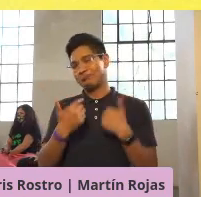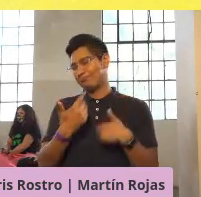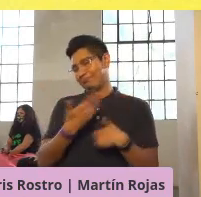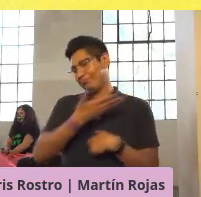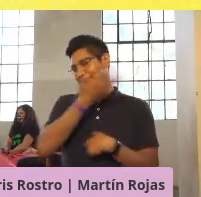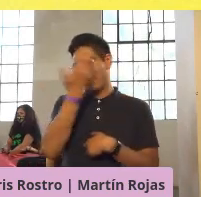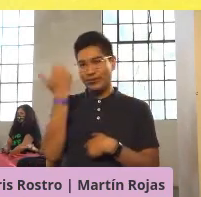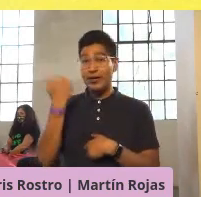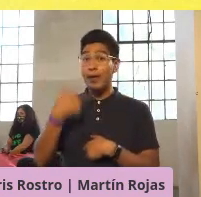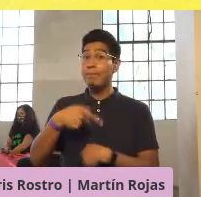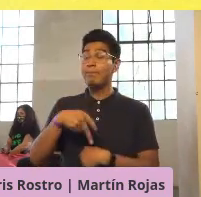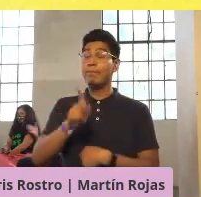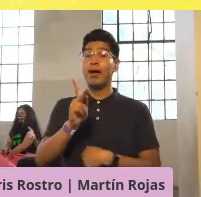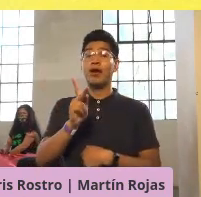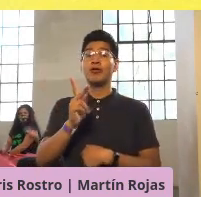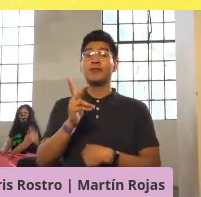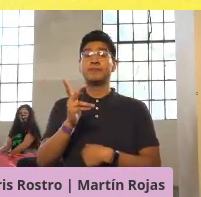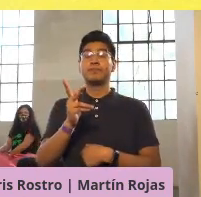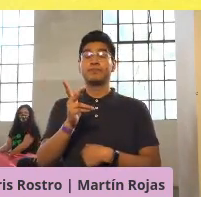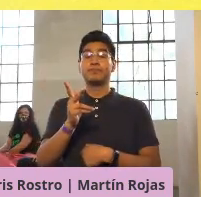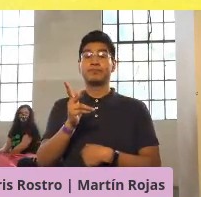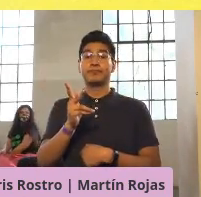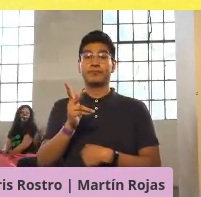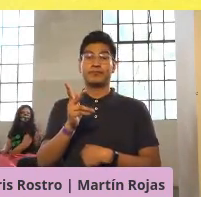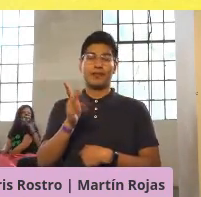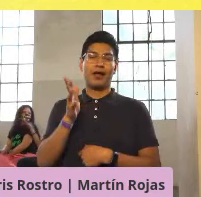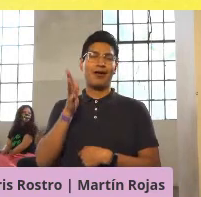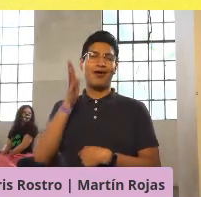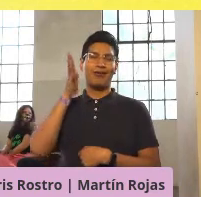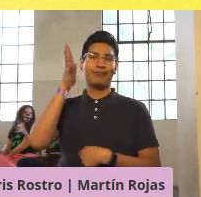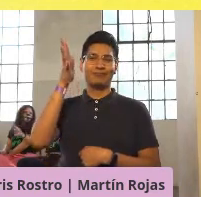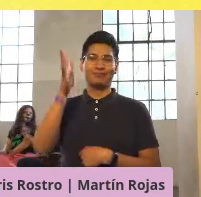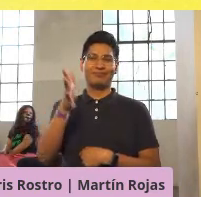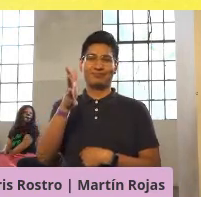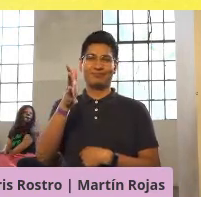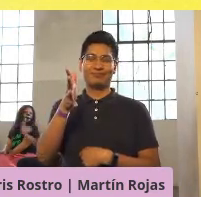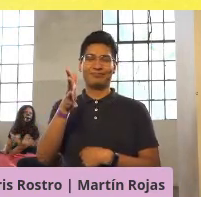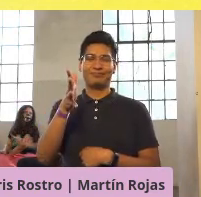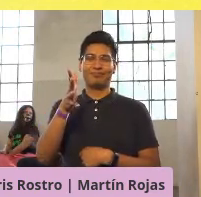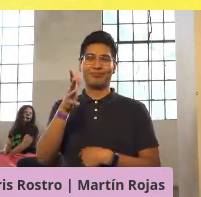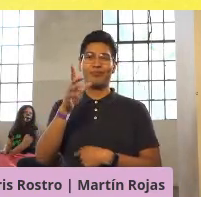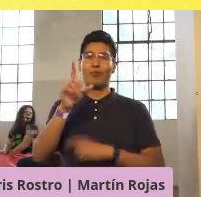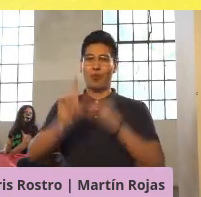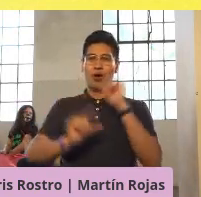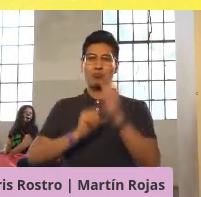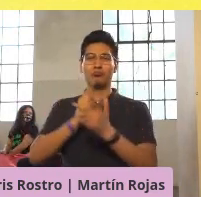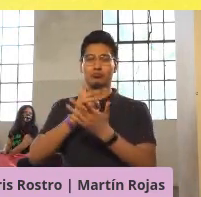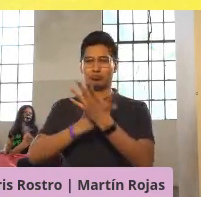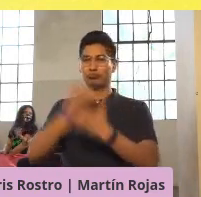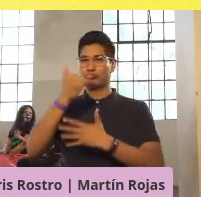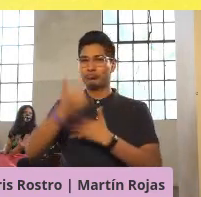igual, en ese momento serán, o sea, además de los proyectos que vamos trabajando